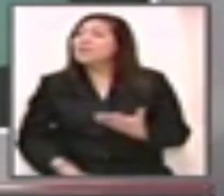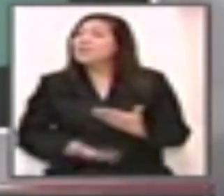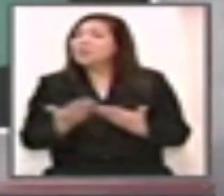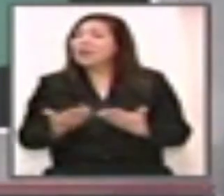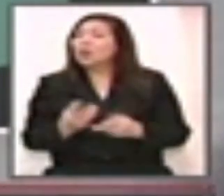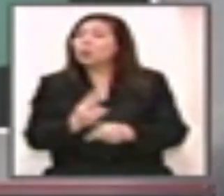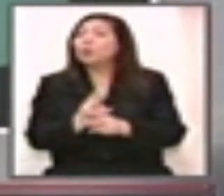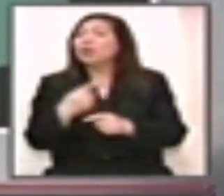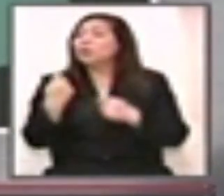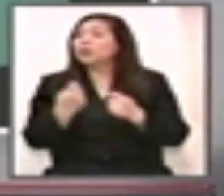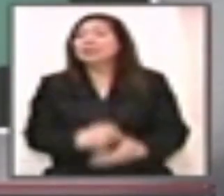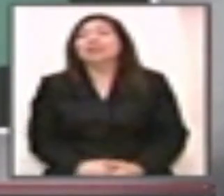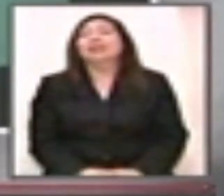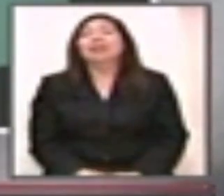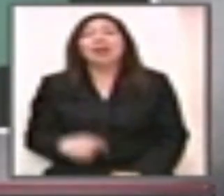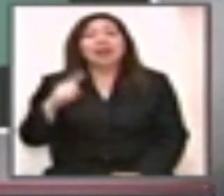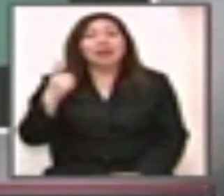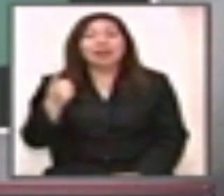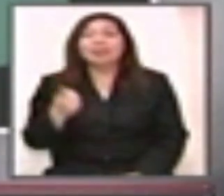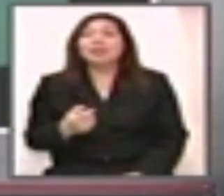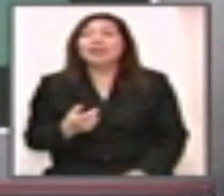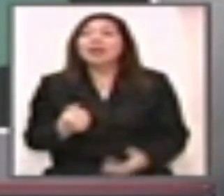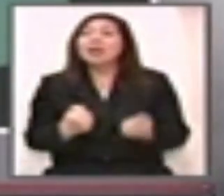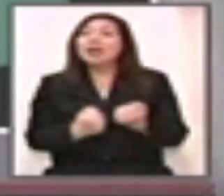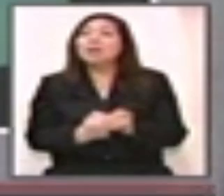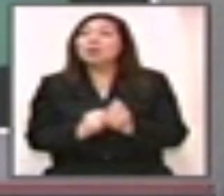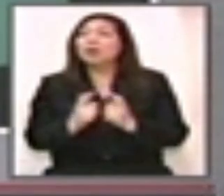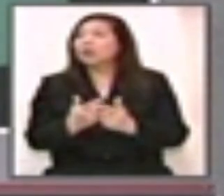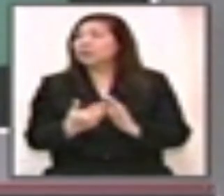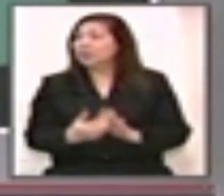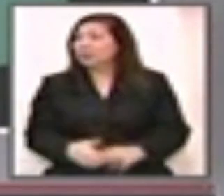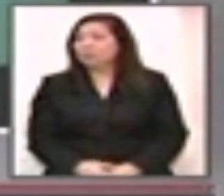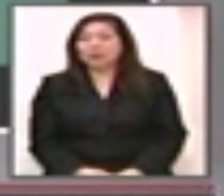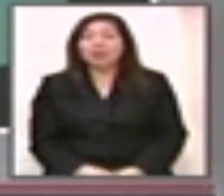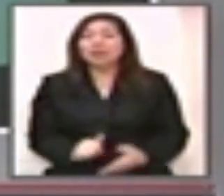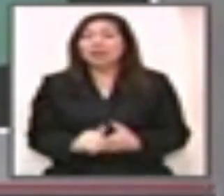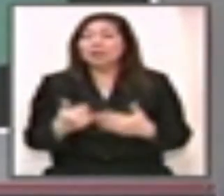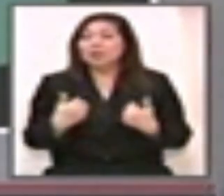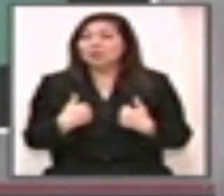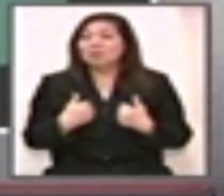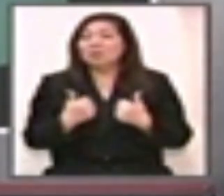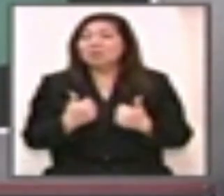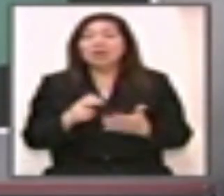facilitación y seguridad turística, creando, gracias al apoyo del Congreso de la República, que tuvo a